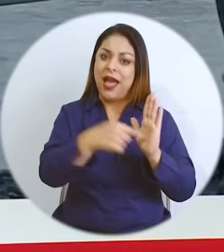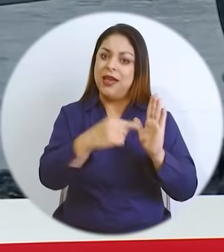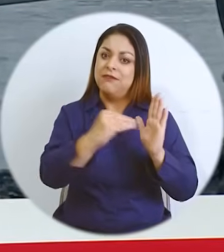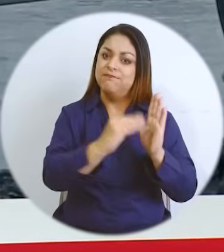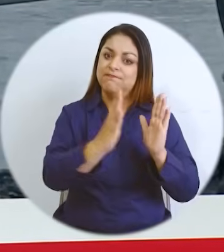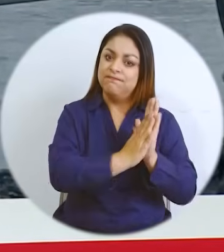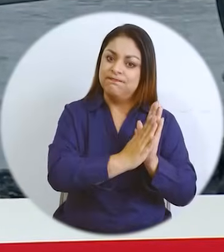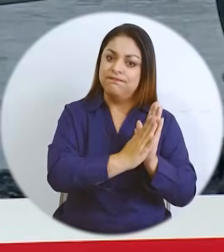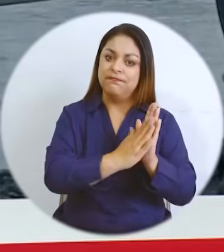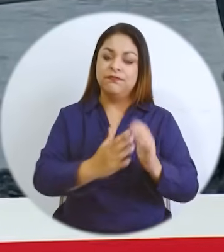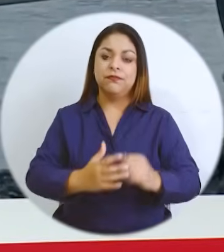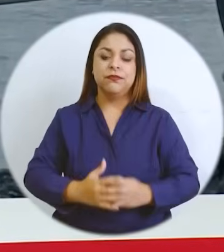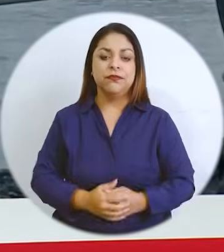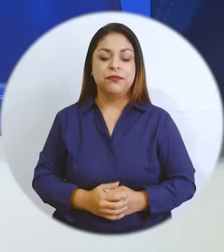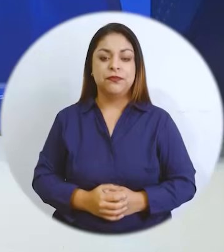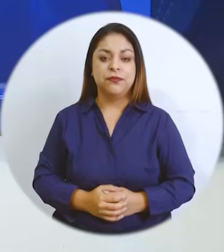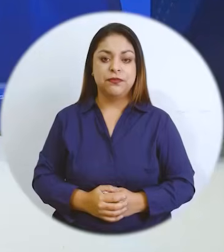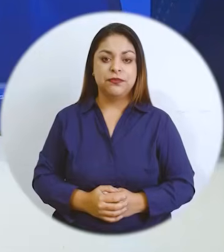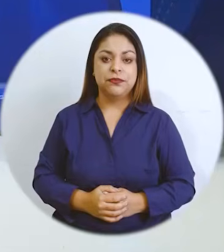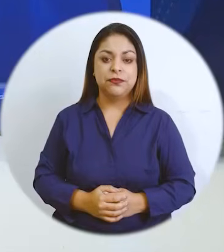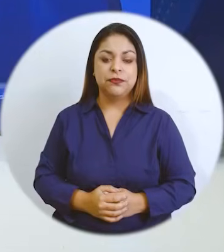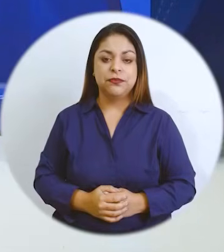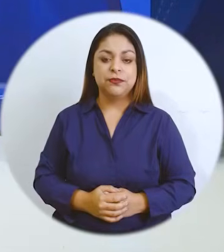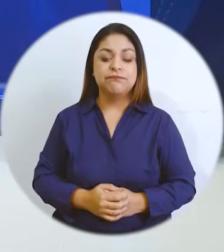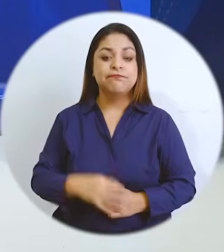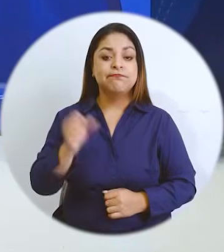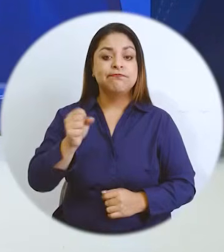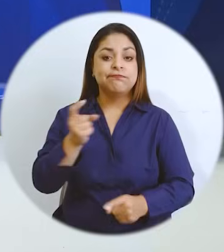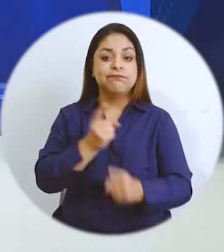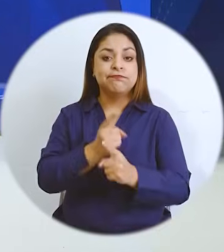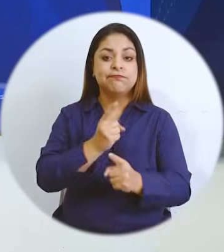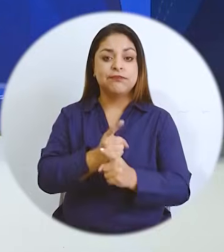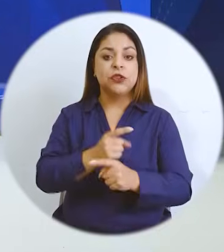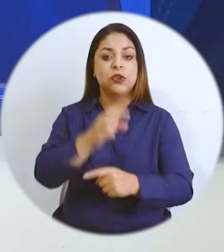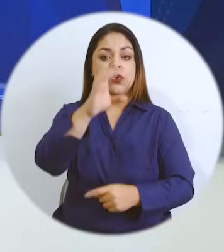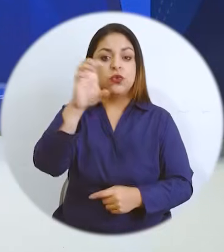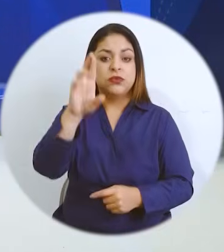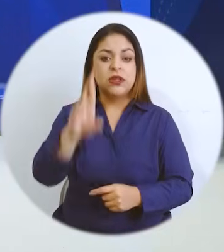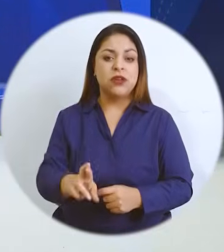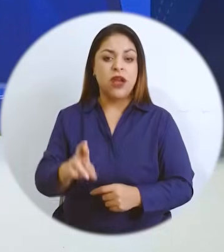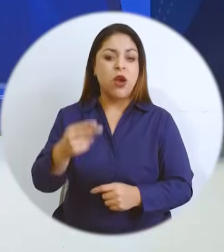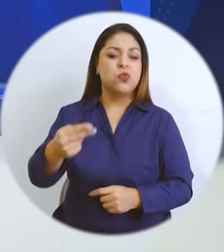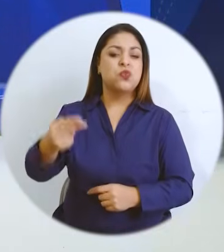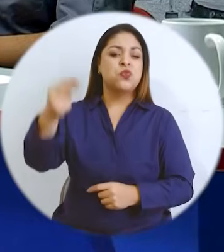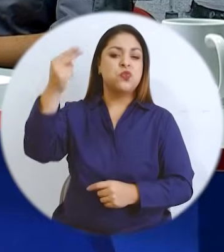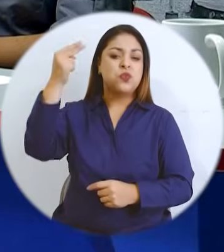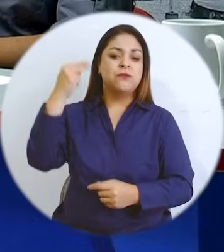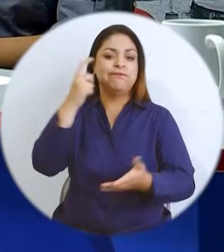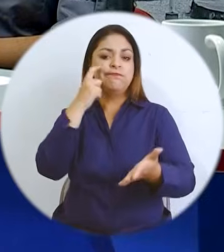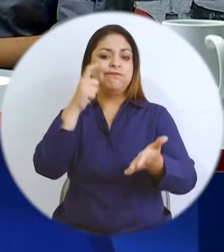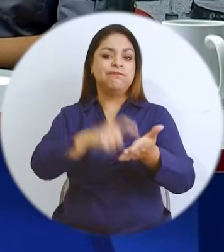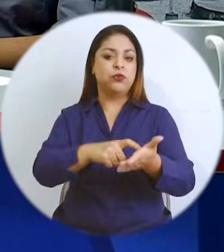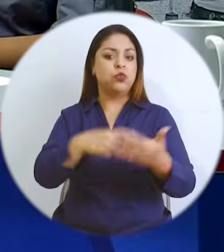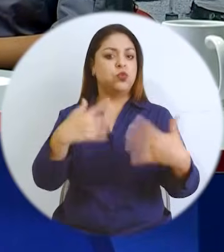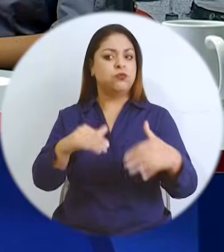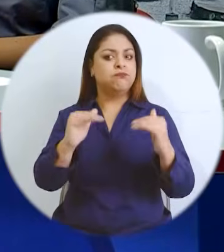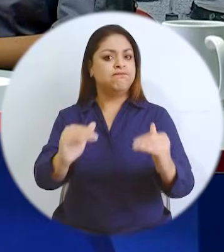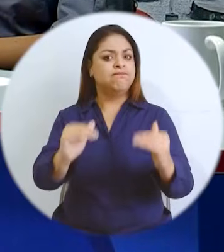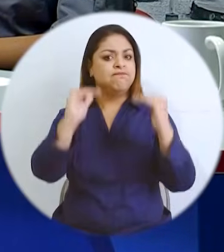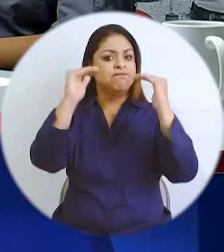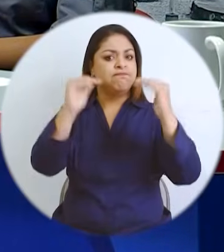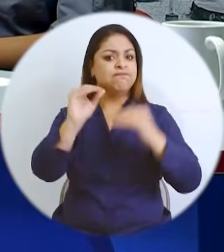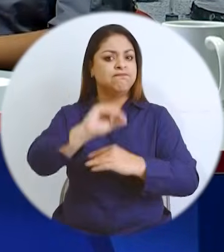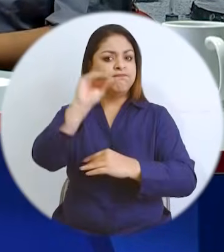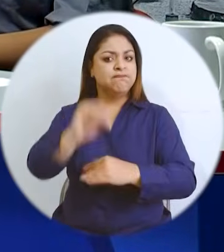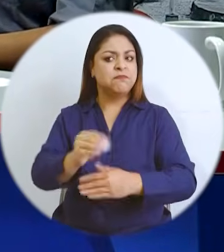política. Sí, definitivamente Costa Rica ha sido reconocido históricamente por los altos porcentajes de cobertura de